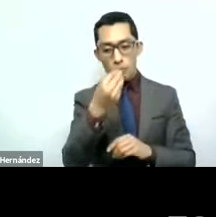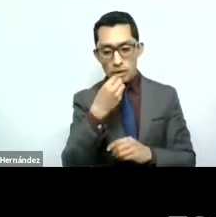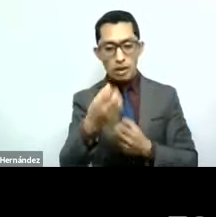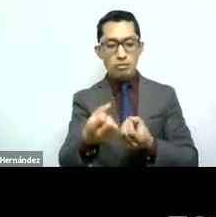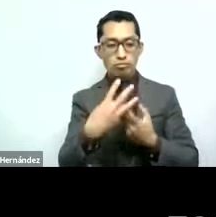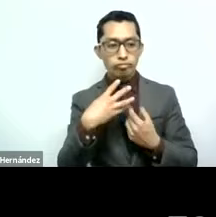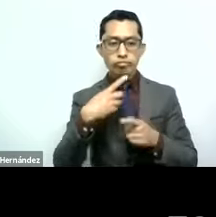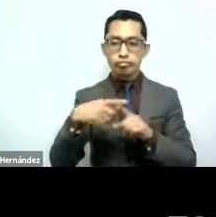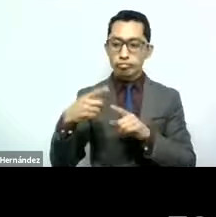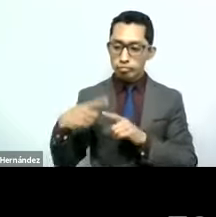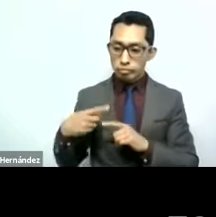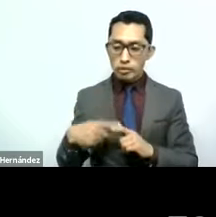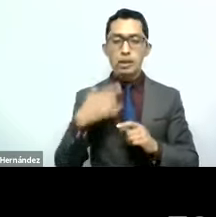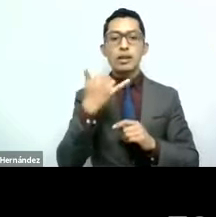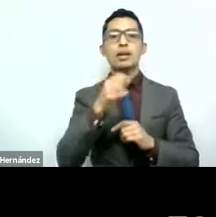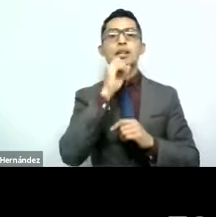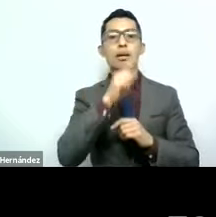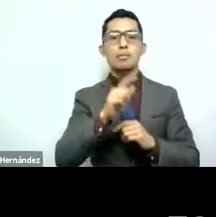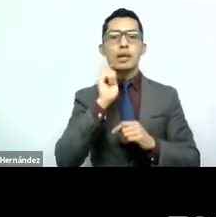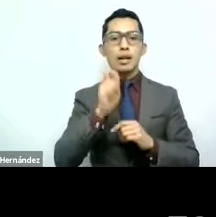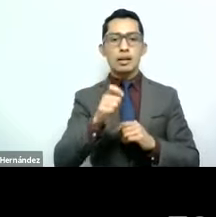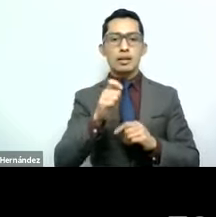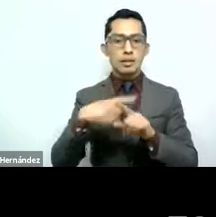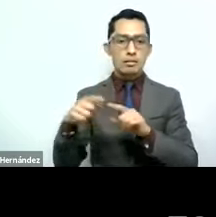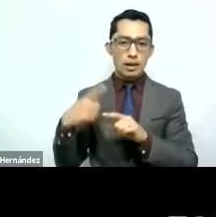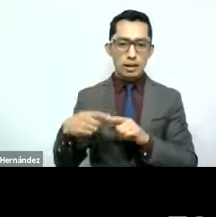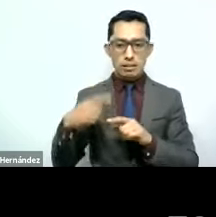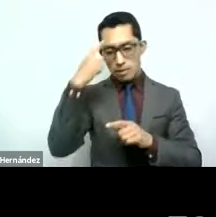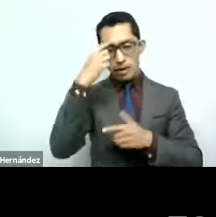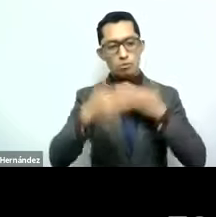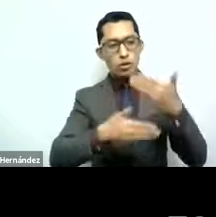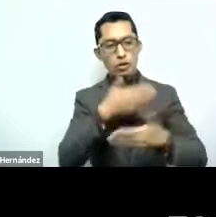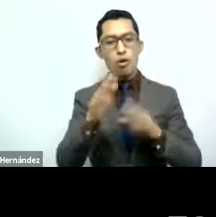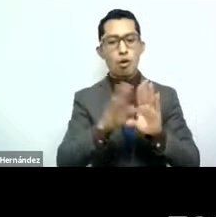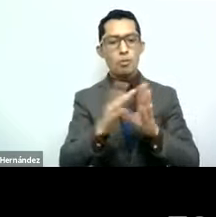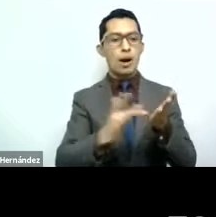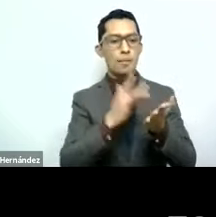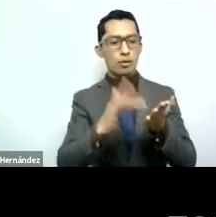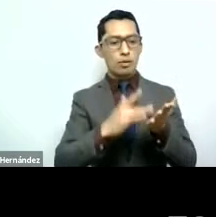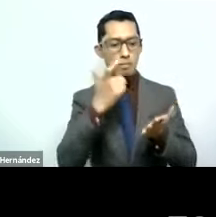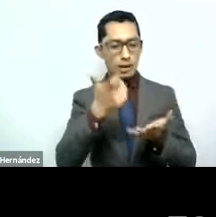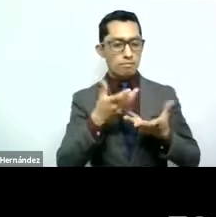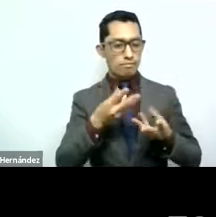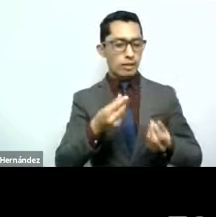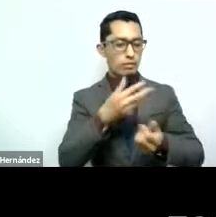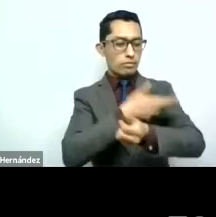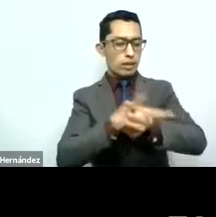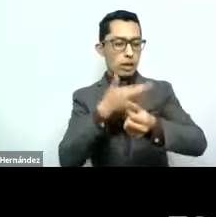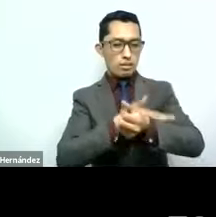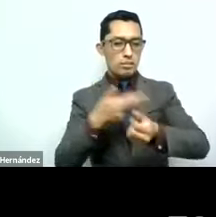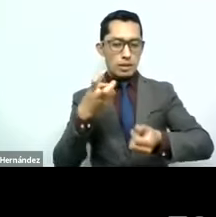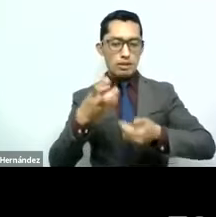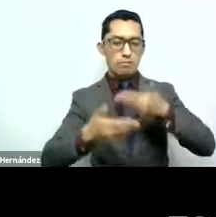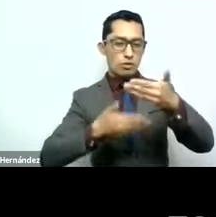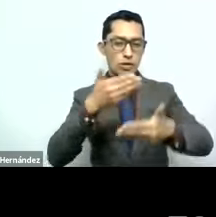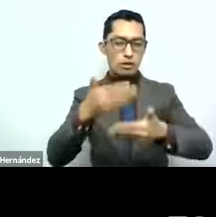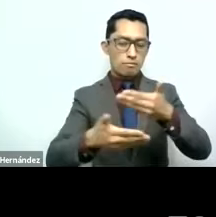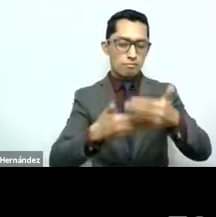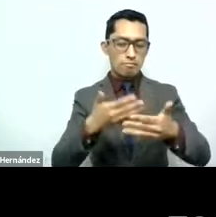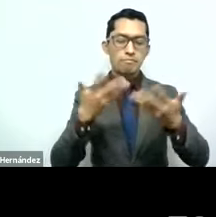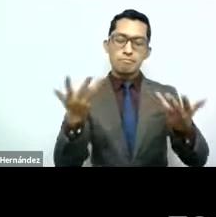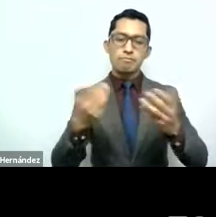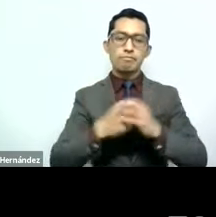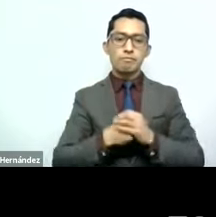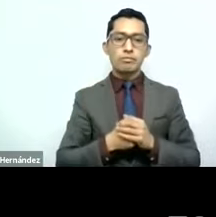alimenticia y evidentemente gastos y costas en un proceso. En fin,